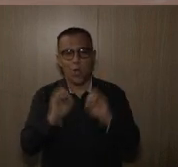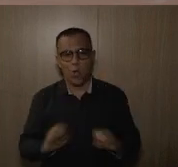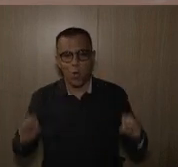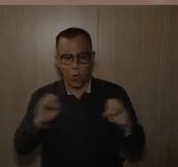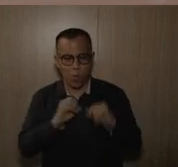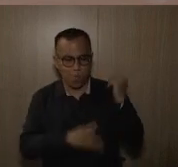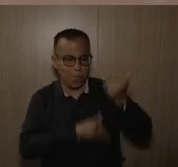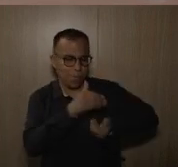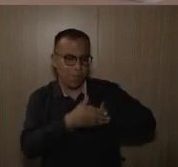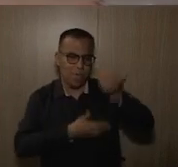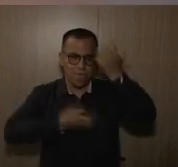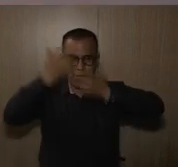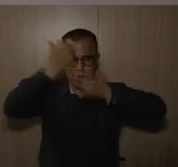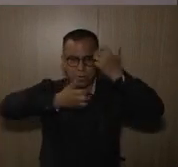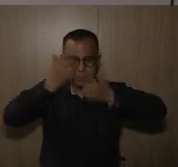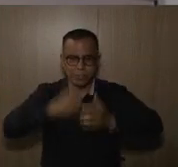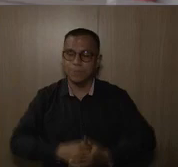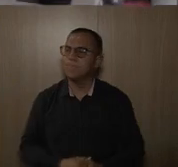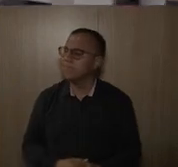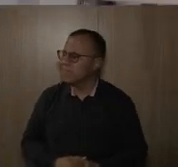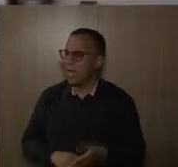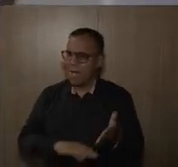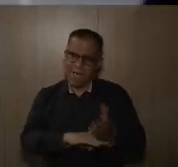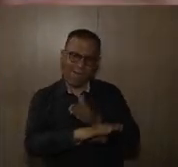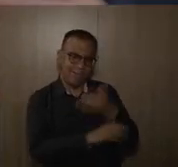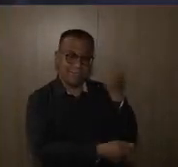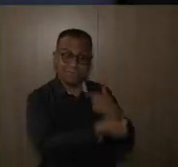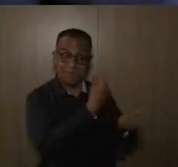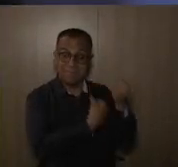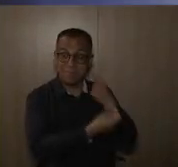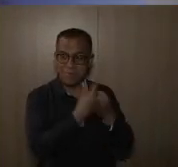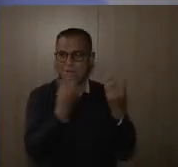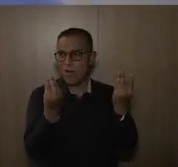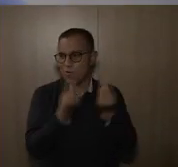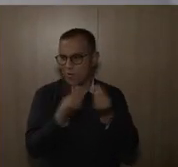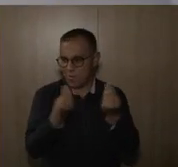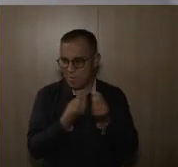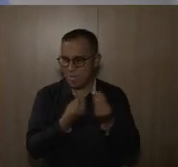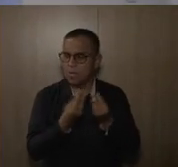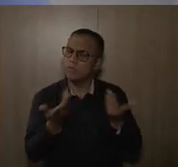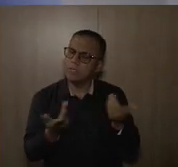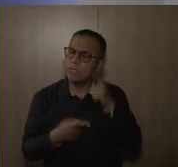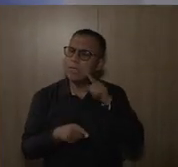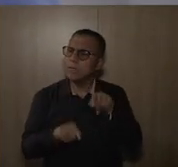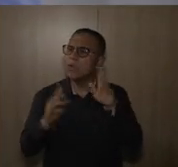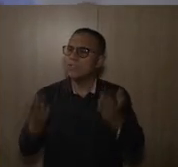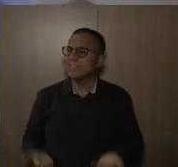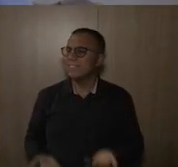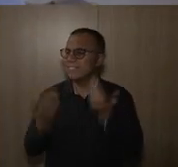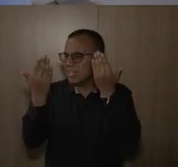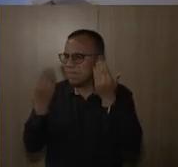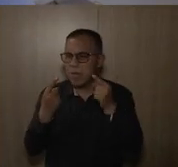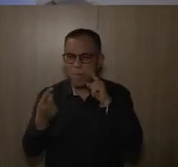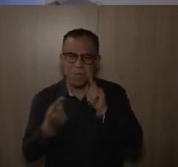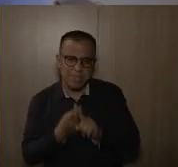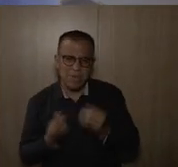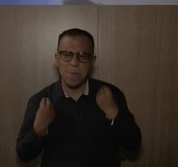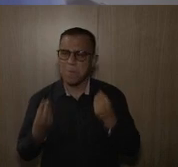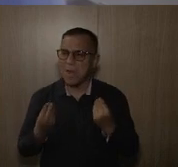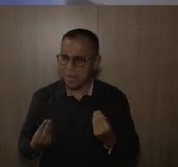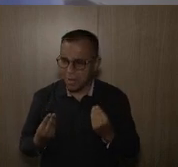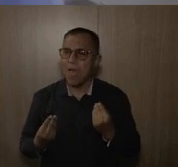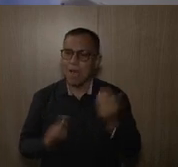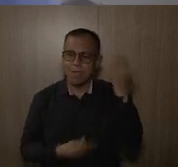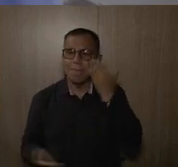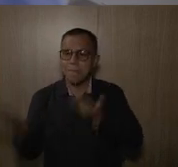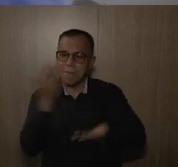de una evaluación en sala. He estado preguntando a todos sus compañeros, Juliana, por las ventajas, por los beneficios que vamos a poder experimentar